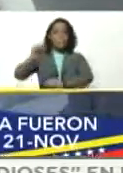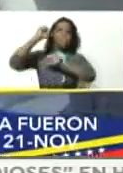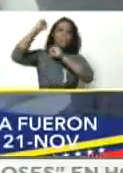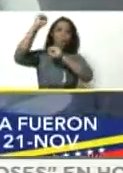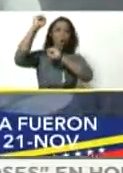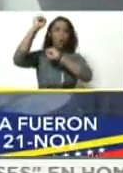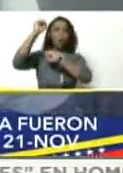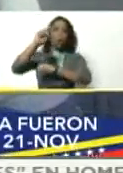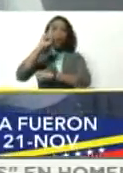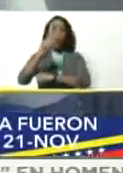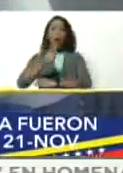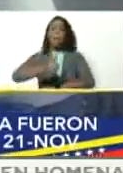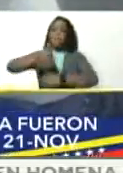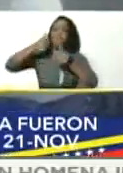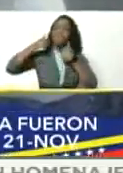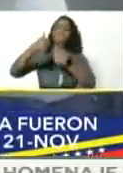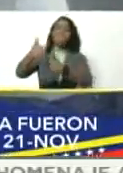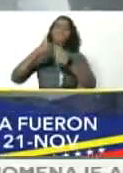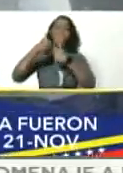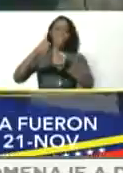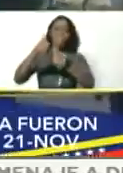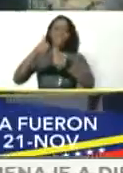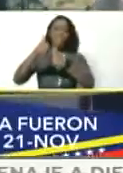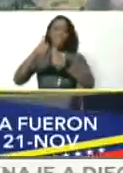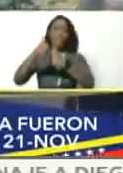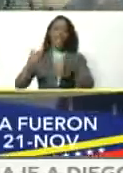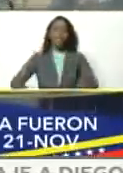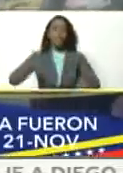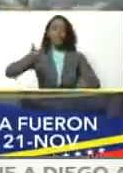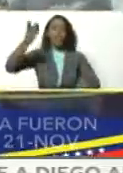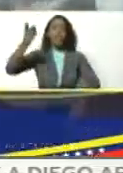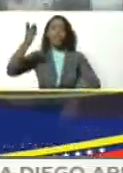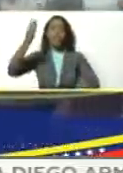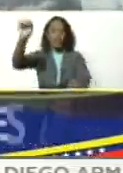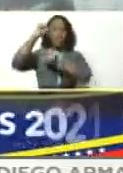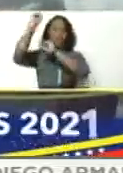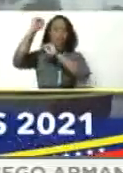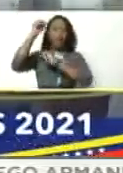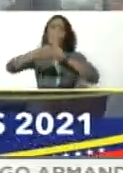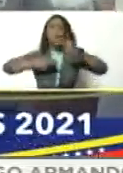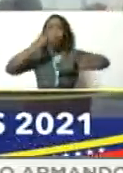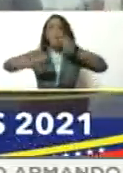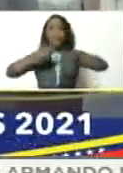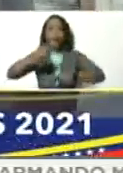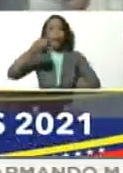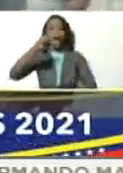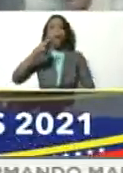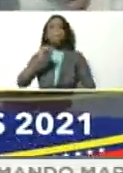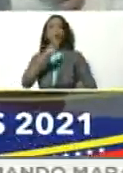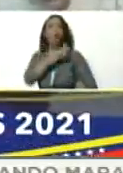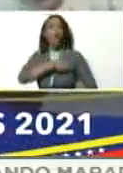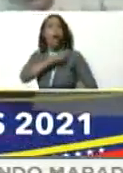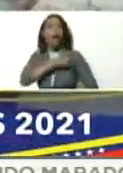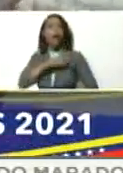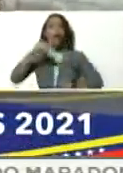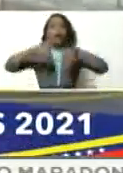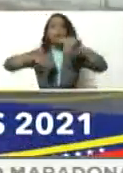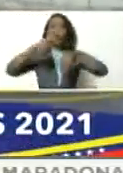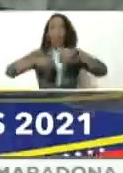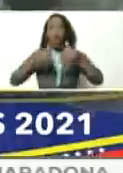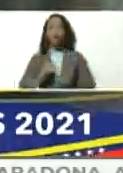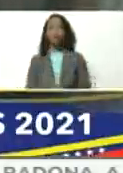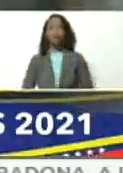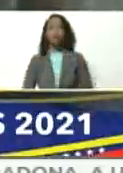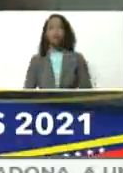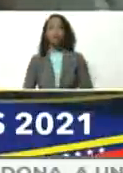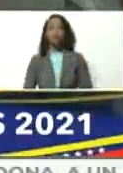una buena y resonante victoria política, moral, electoral.